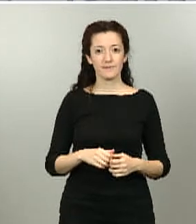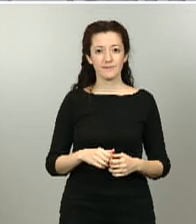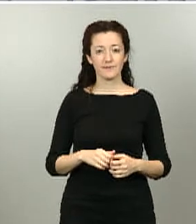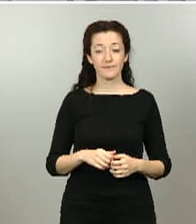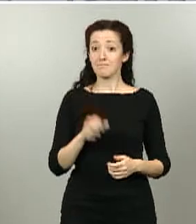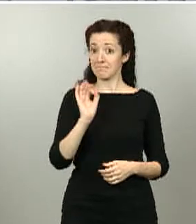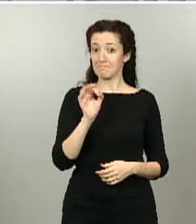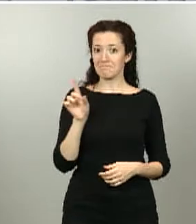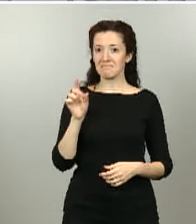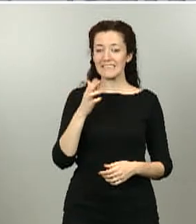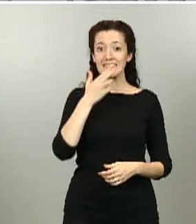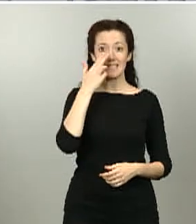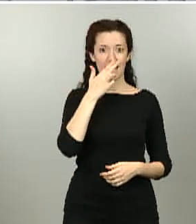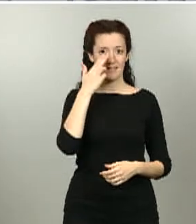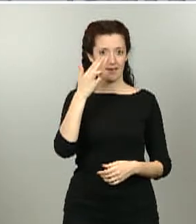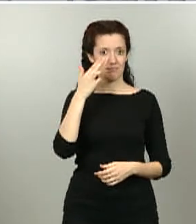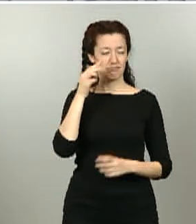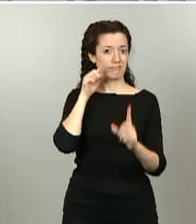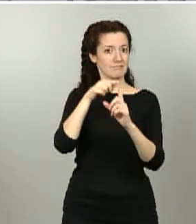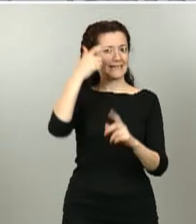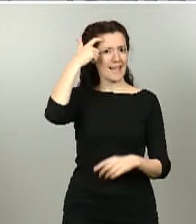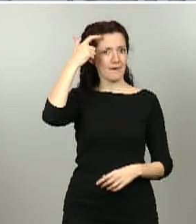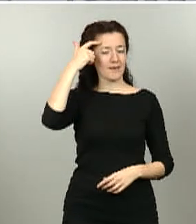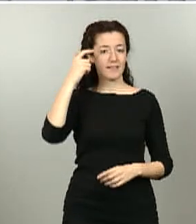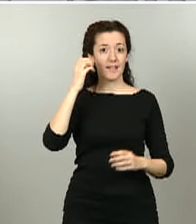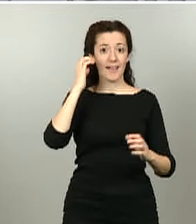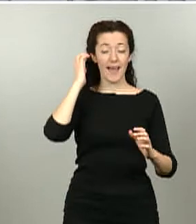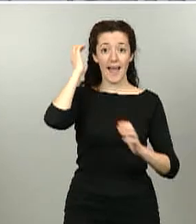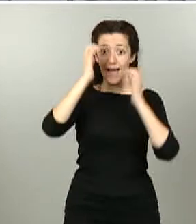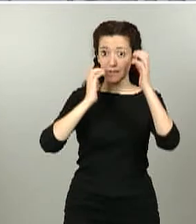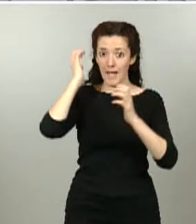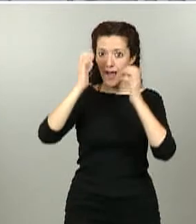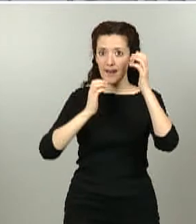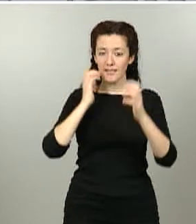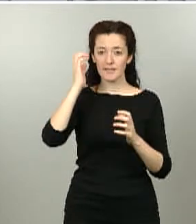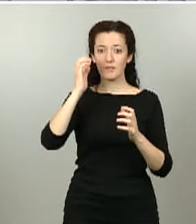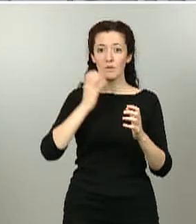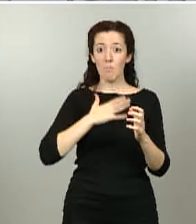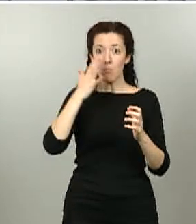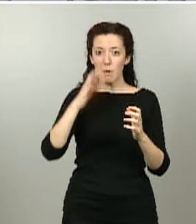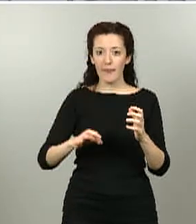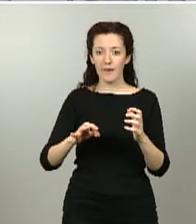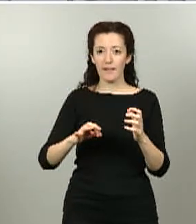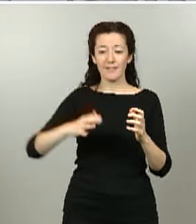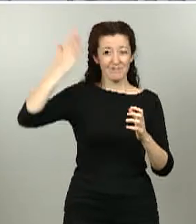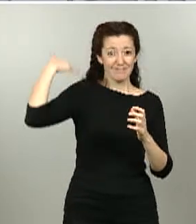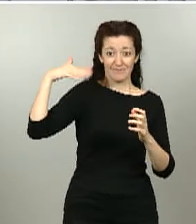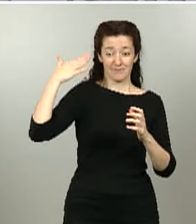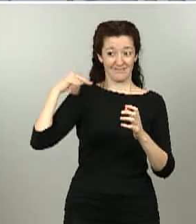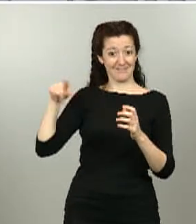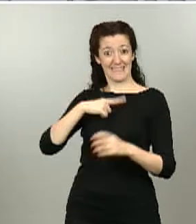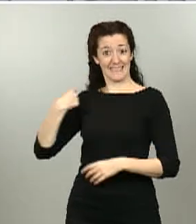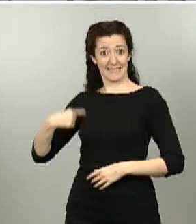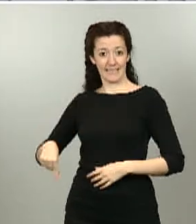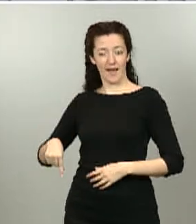qué tipo de animales pueden ser el reservorio original del virus cuando salió de China. Sí que es verdad que